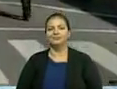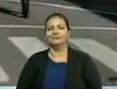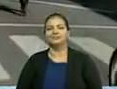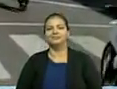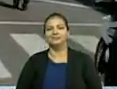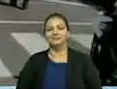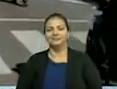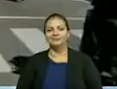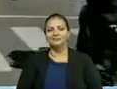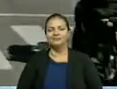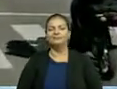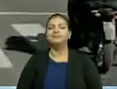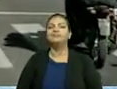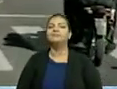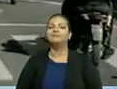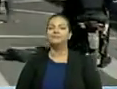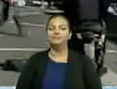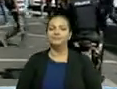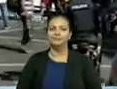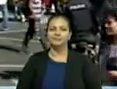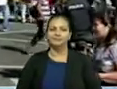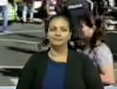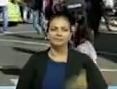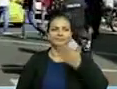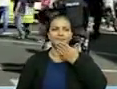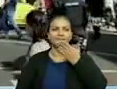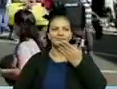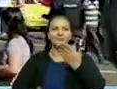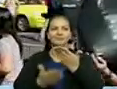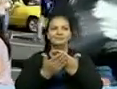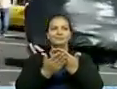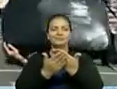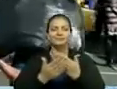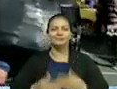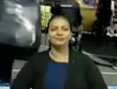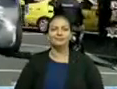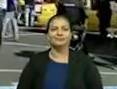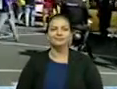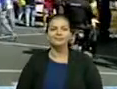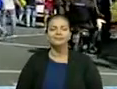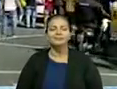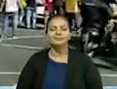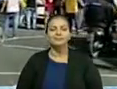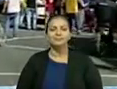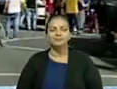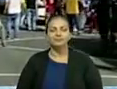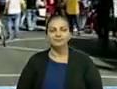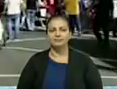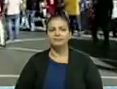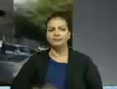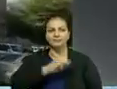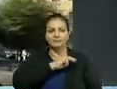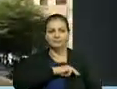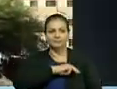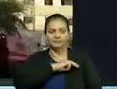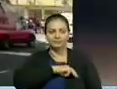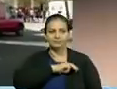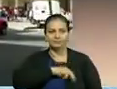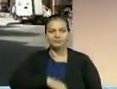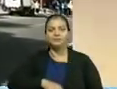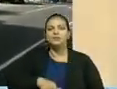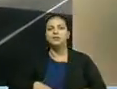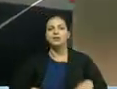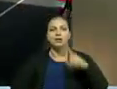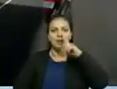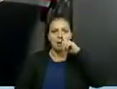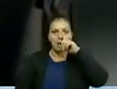no. Listo, muchas gracias. Los funcionarios en este momento del municipio de Guayaquil van a hacer su trabajo. También llega personal del cuerpo de bomberos